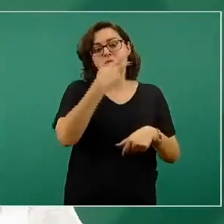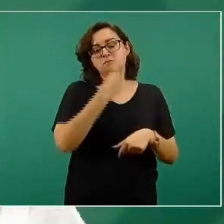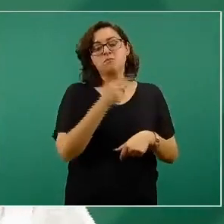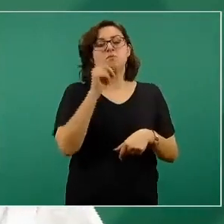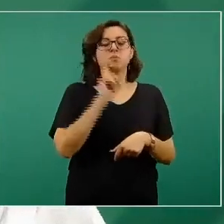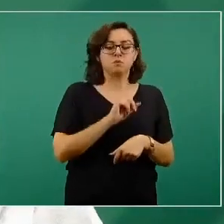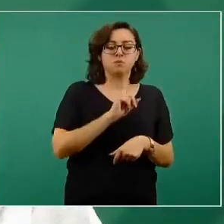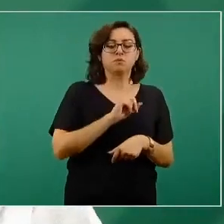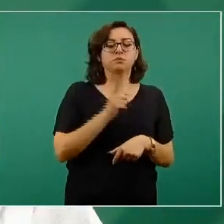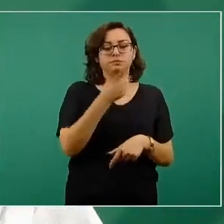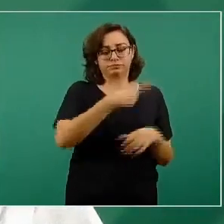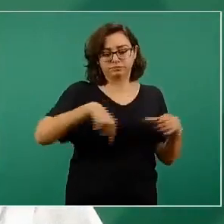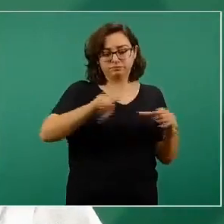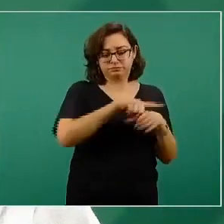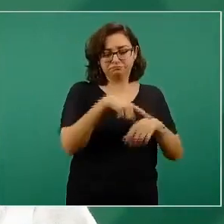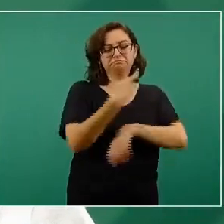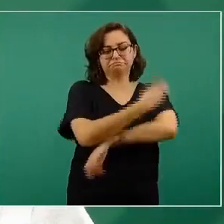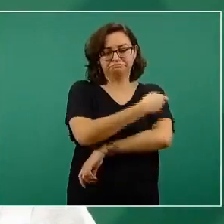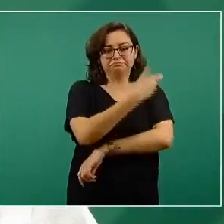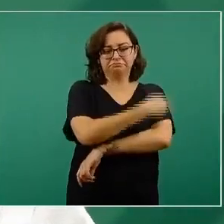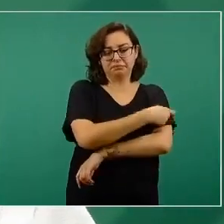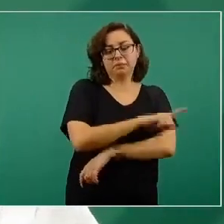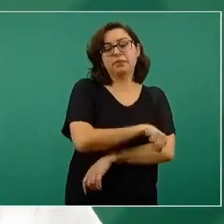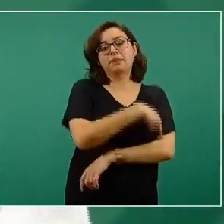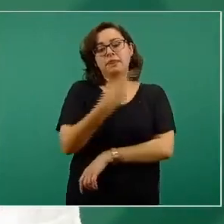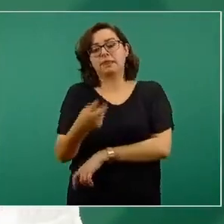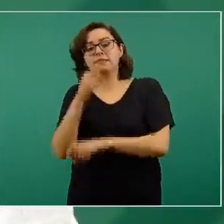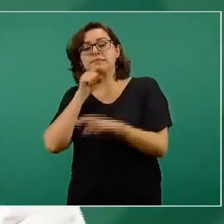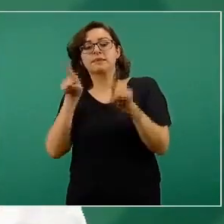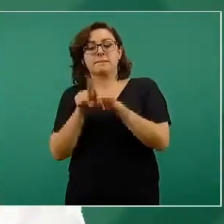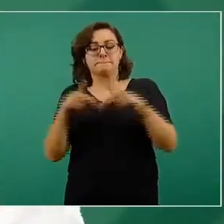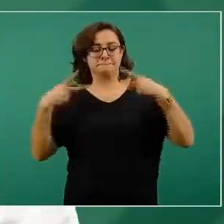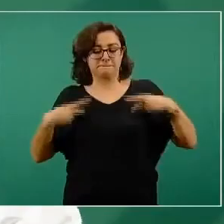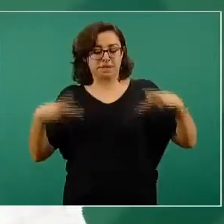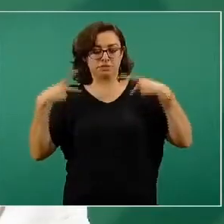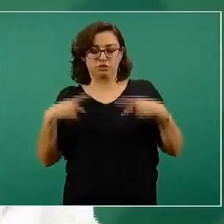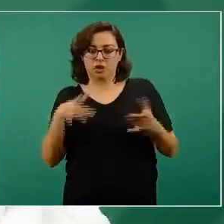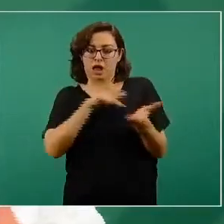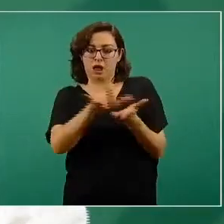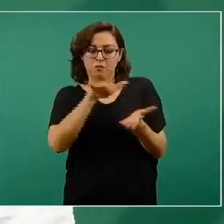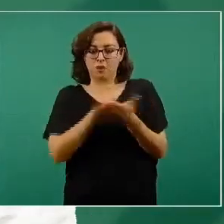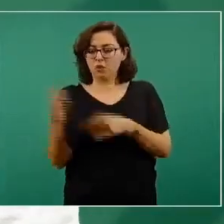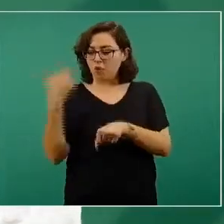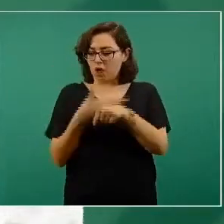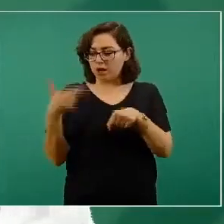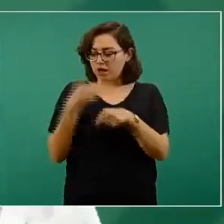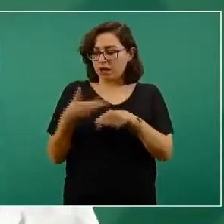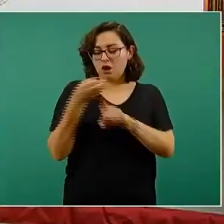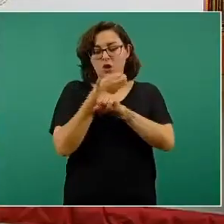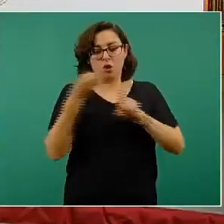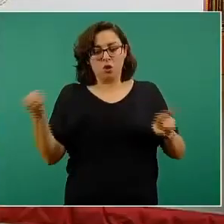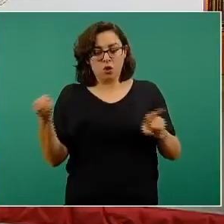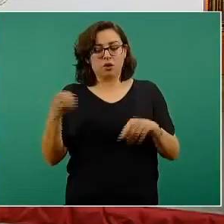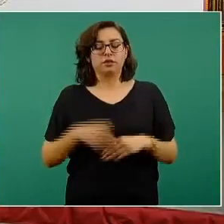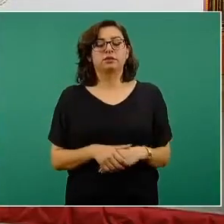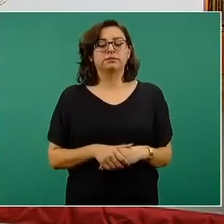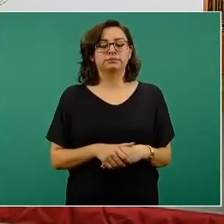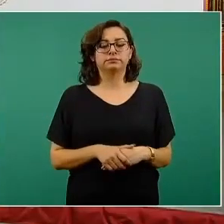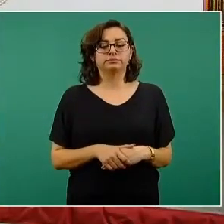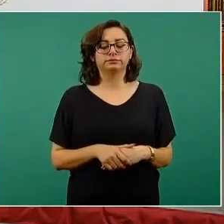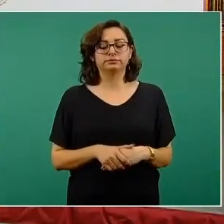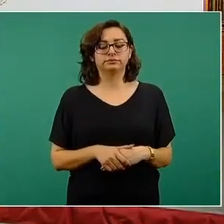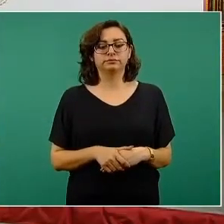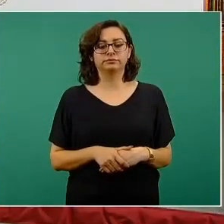médicos que tienen entrenamiento para ello, como el personal que apoya en toda la logística de la brigada.